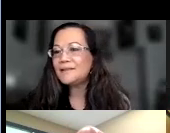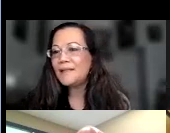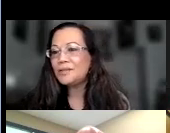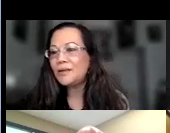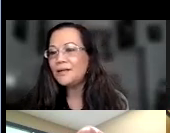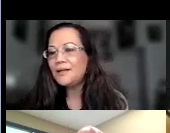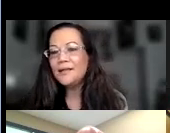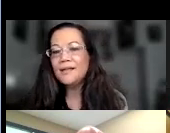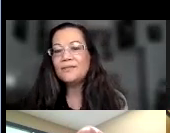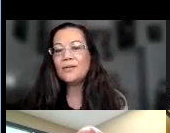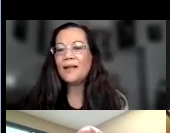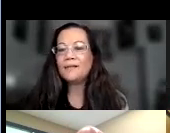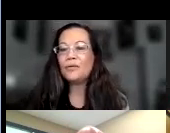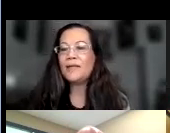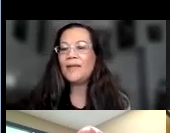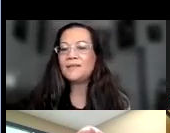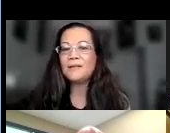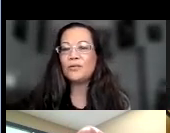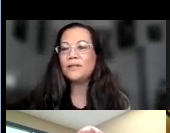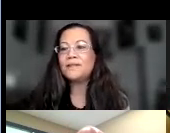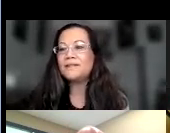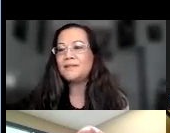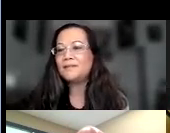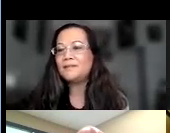hecho, tenemos a Nancy